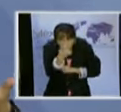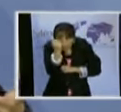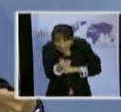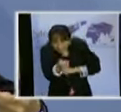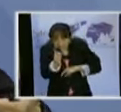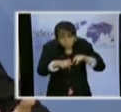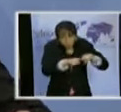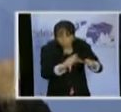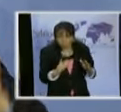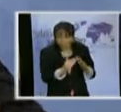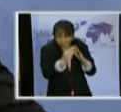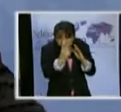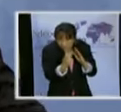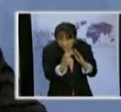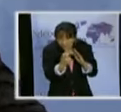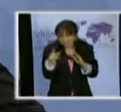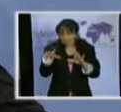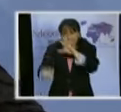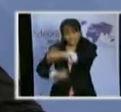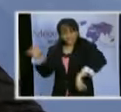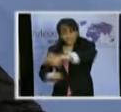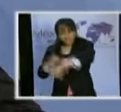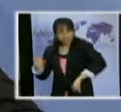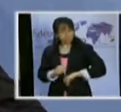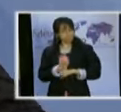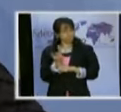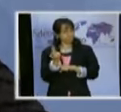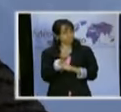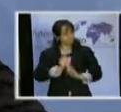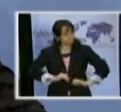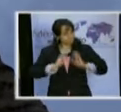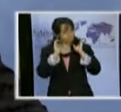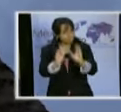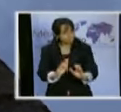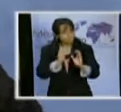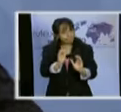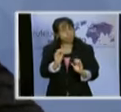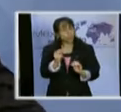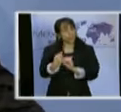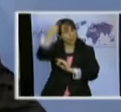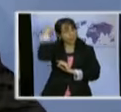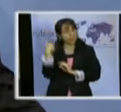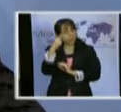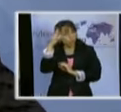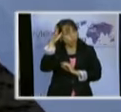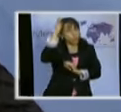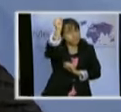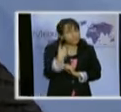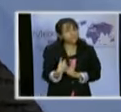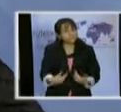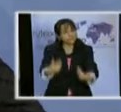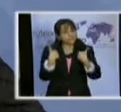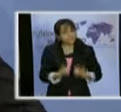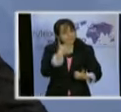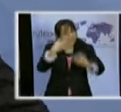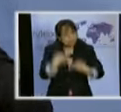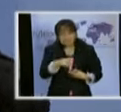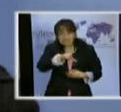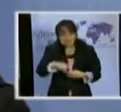formulamos los objetivos, en cómo eso se va a implementar realmente, porque puede tener repercusiones muy